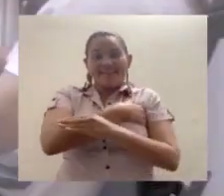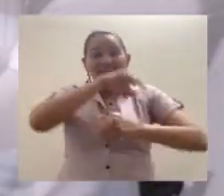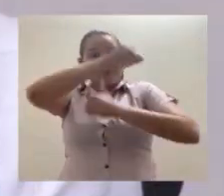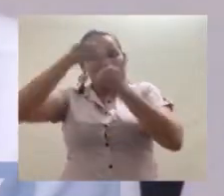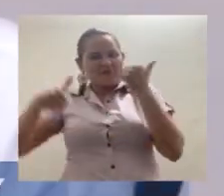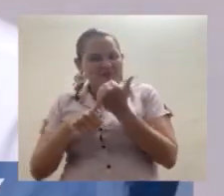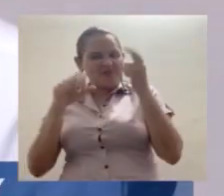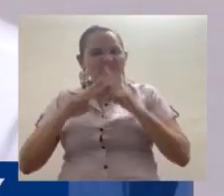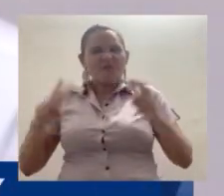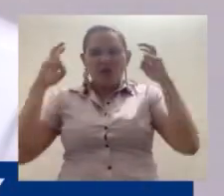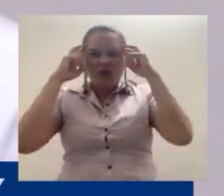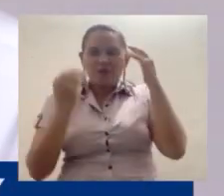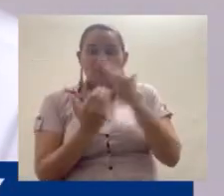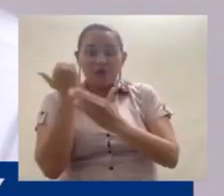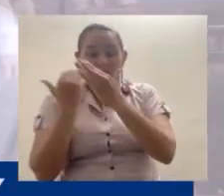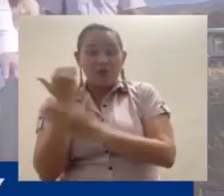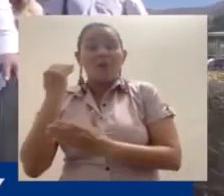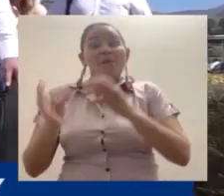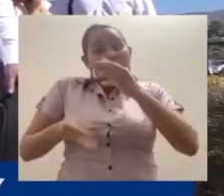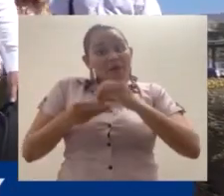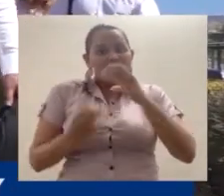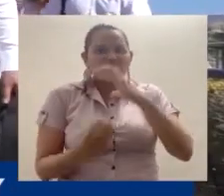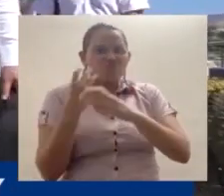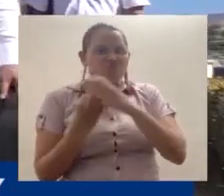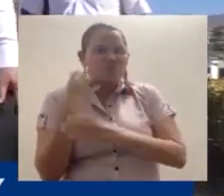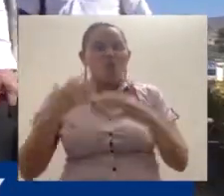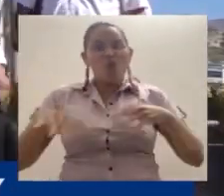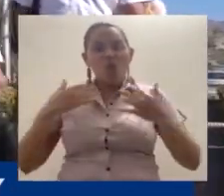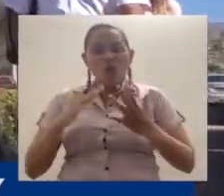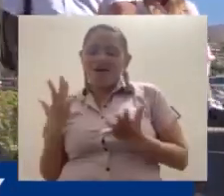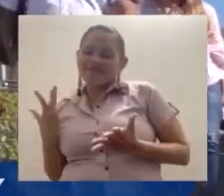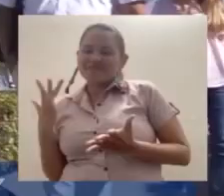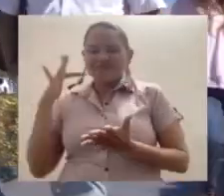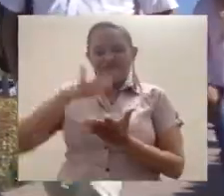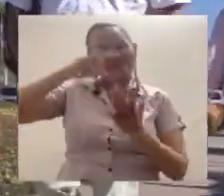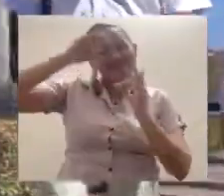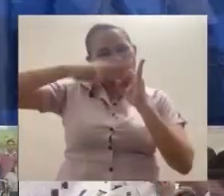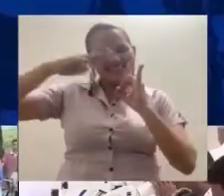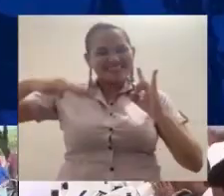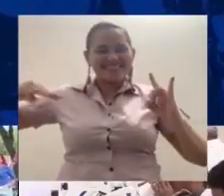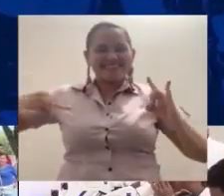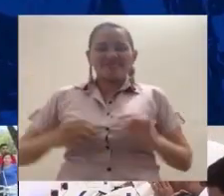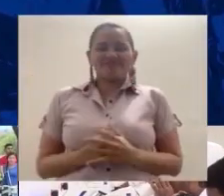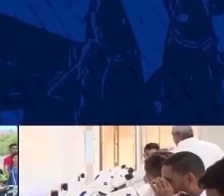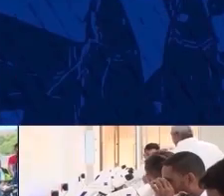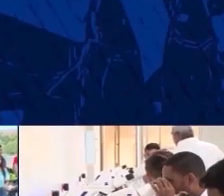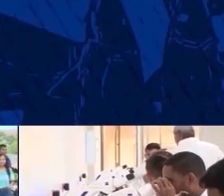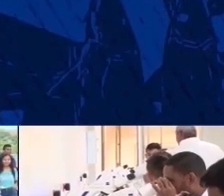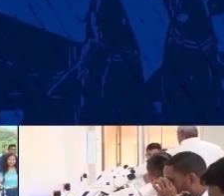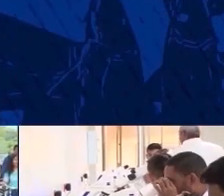viceministro de Conocimiento, Innovación y Productividad de MinCiencias, visitó UniMagdalena.